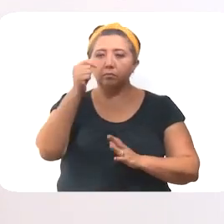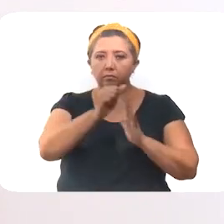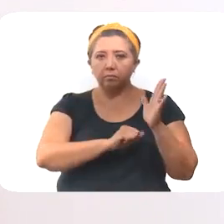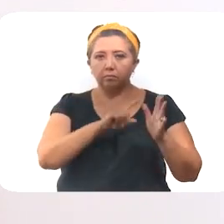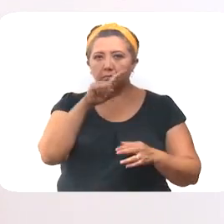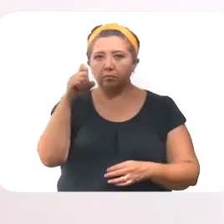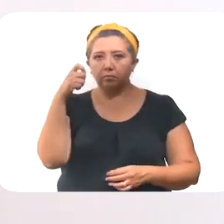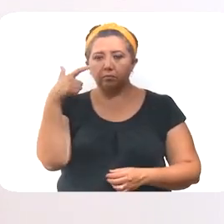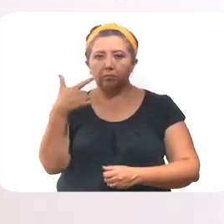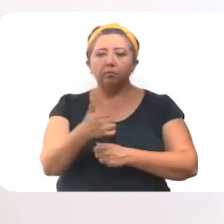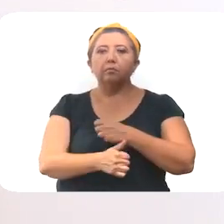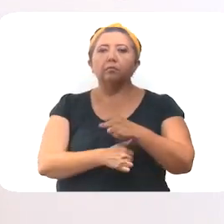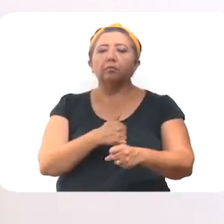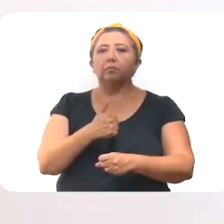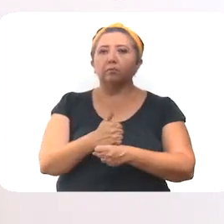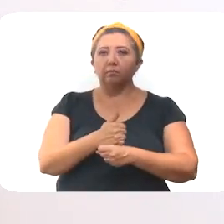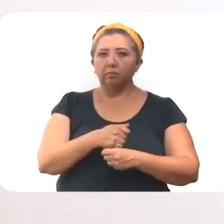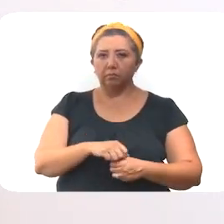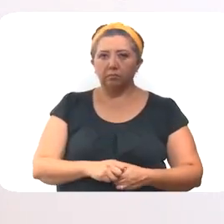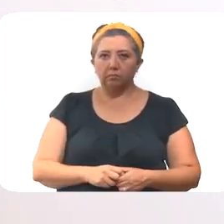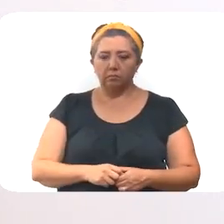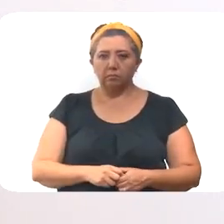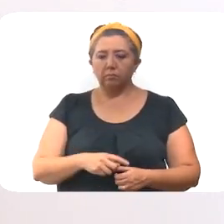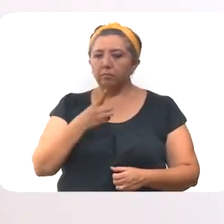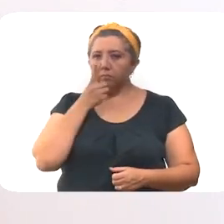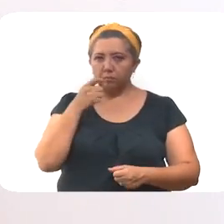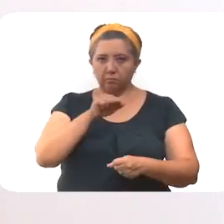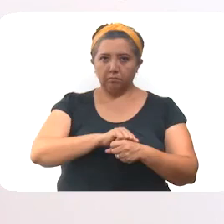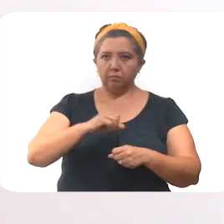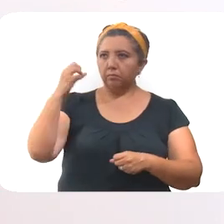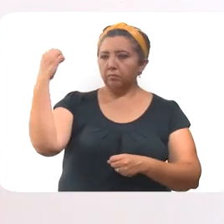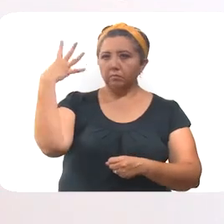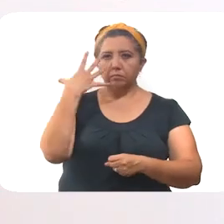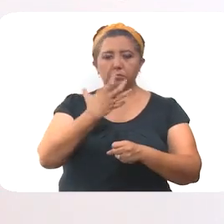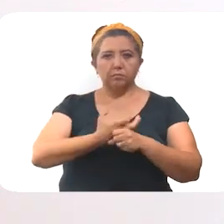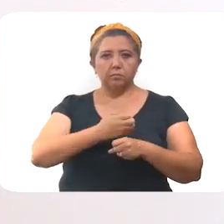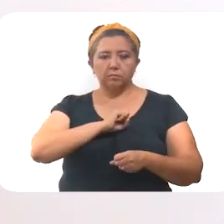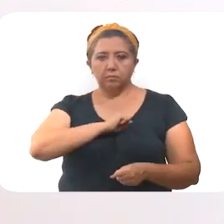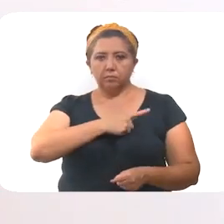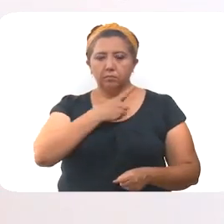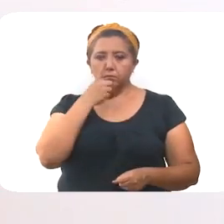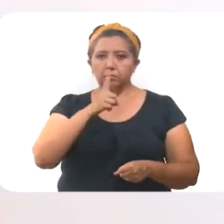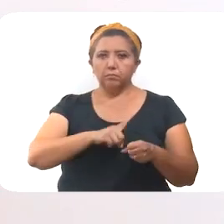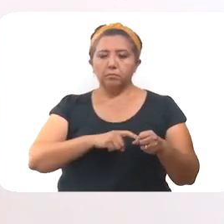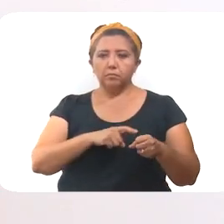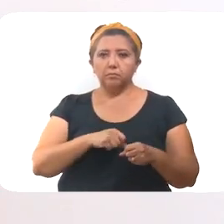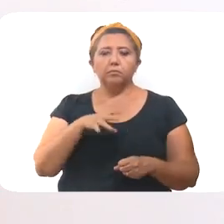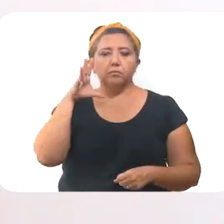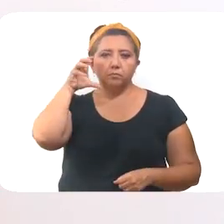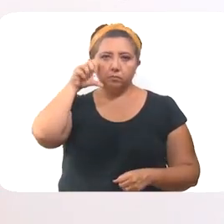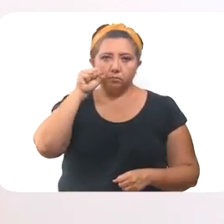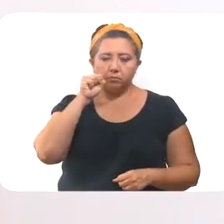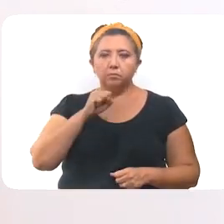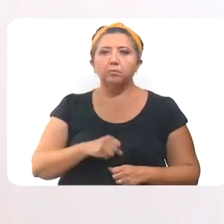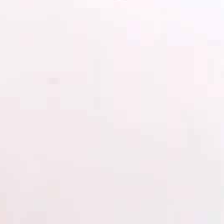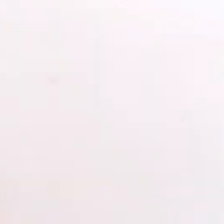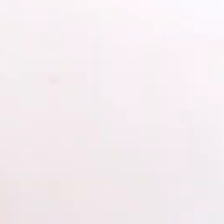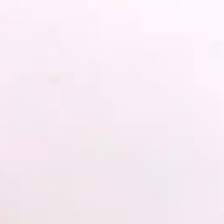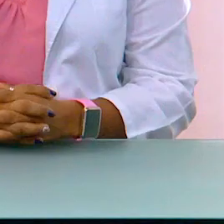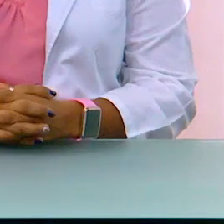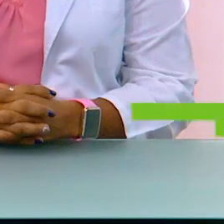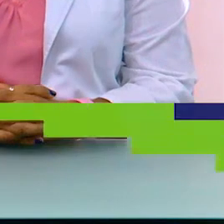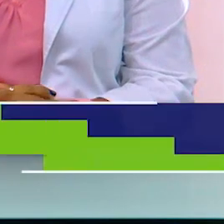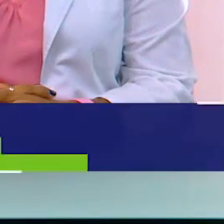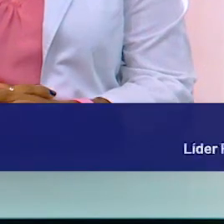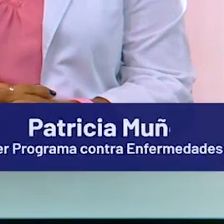1 mes a 107 años. Los indicadores semanales del Semáforo Estatal de Salud marcan color naranja. Ese es el